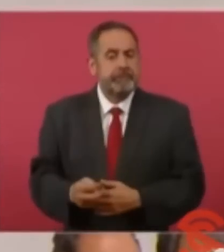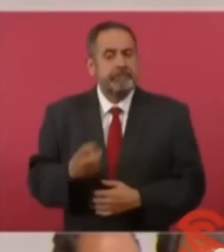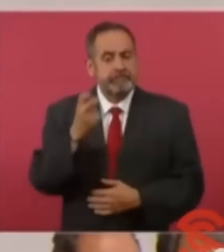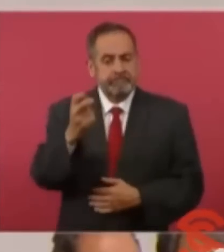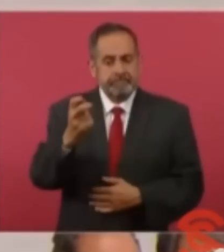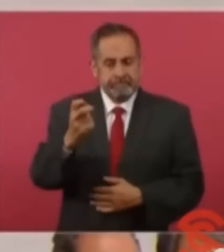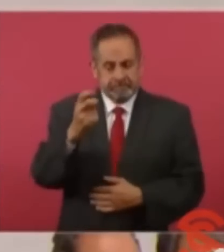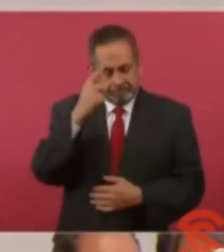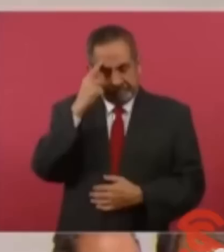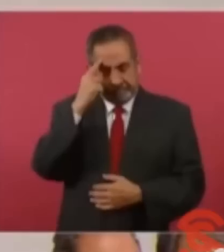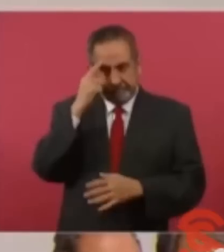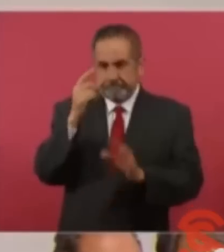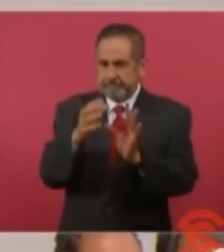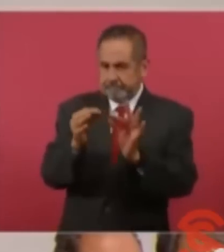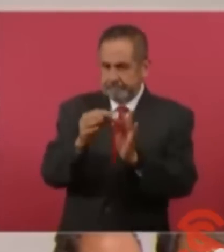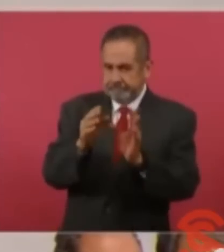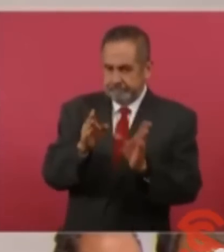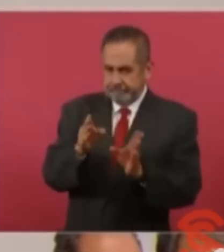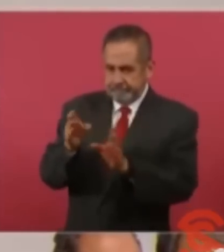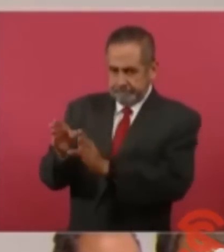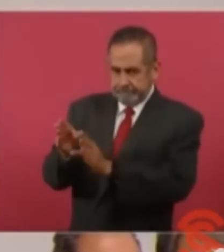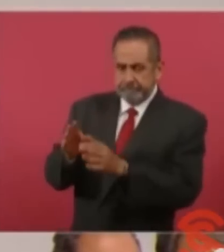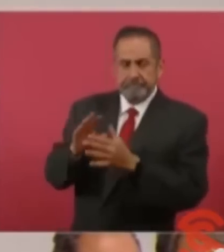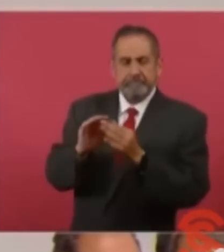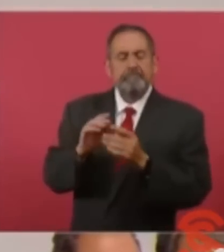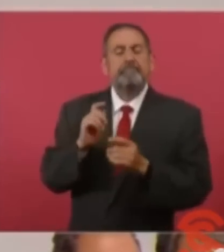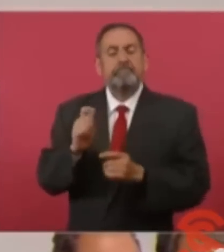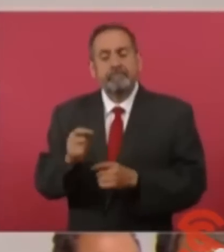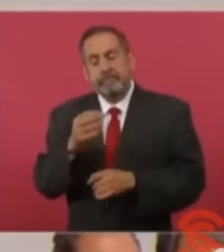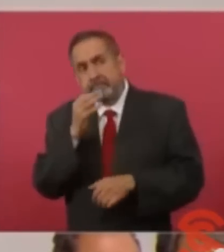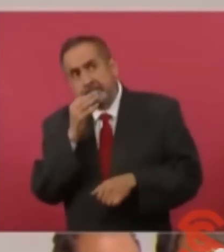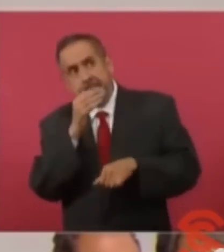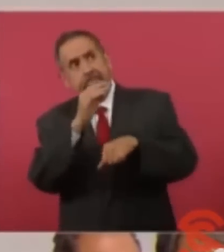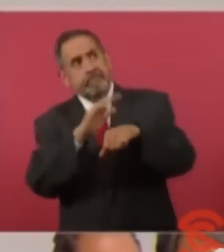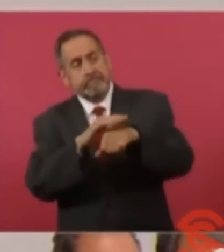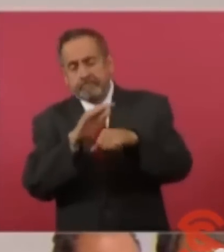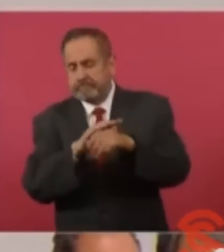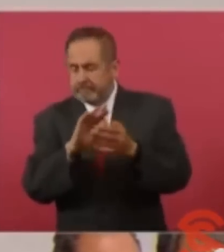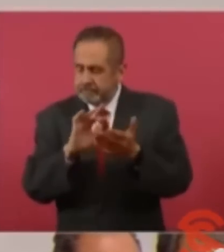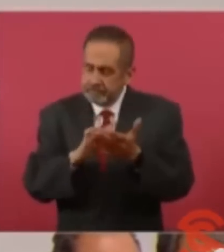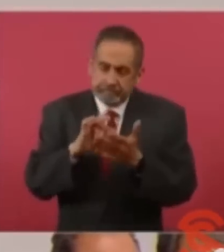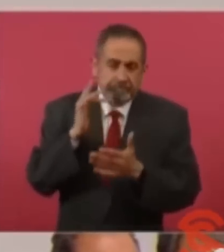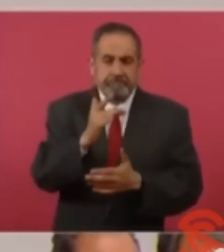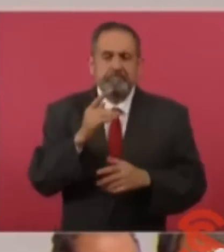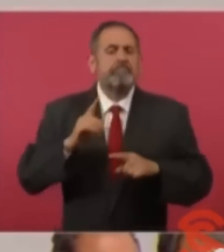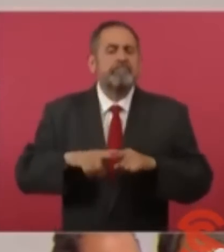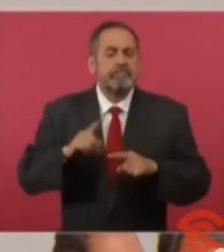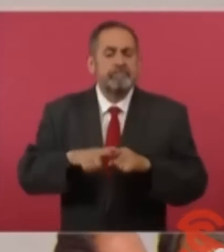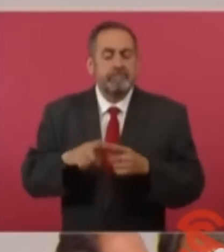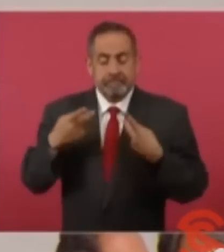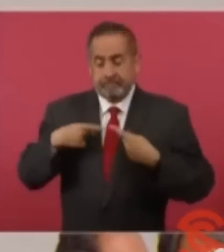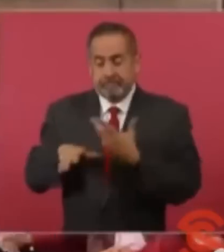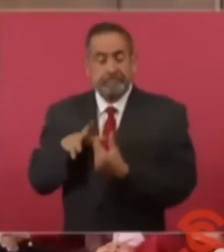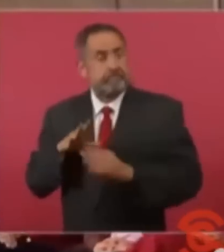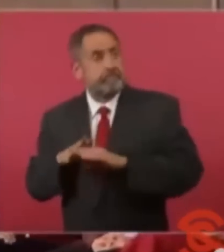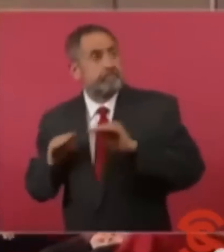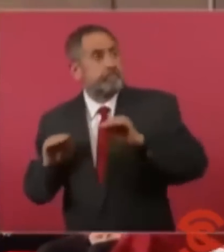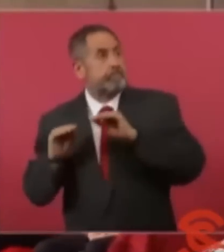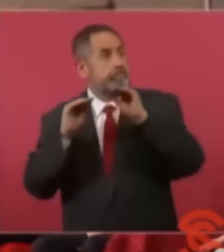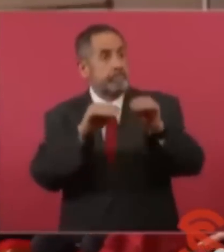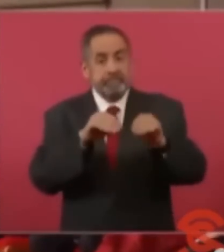un paréntesis para agradecer a nuestros paisanos por su enorme